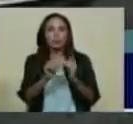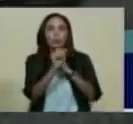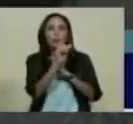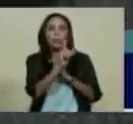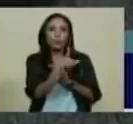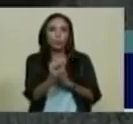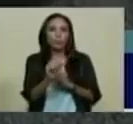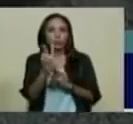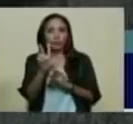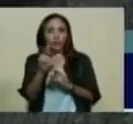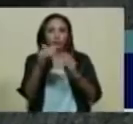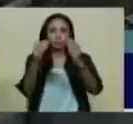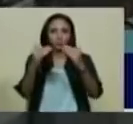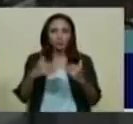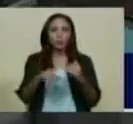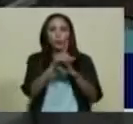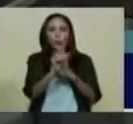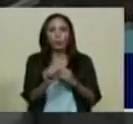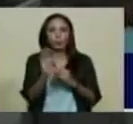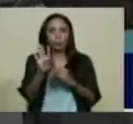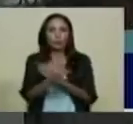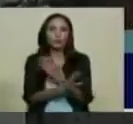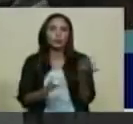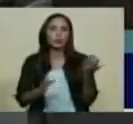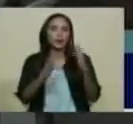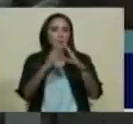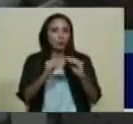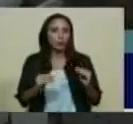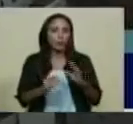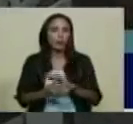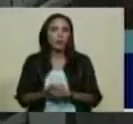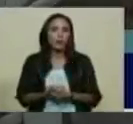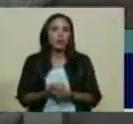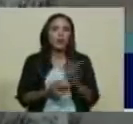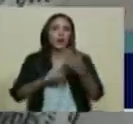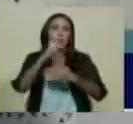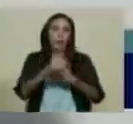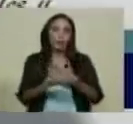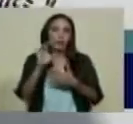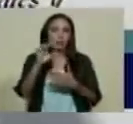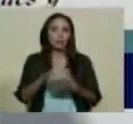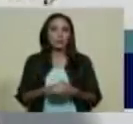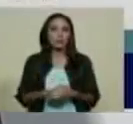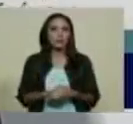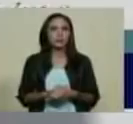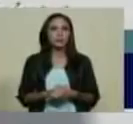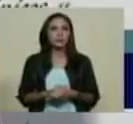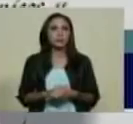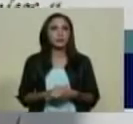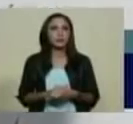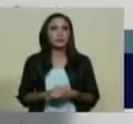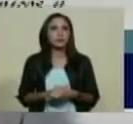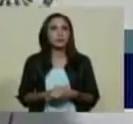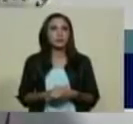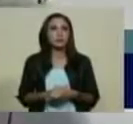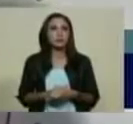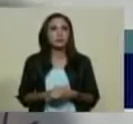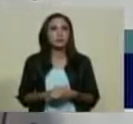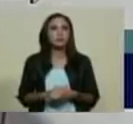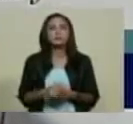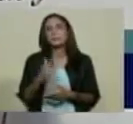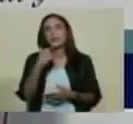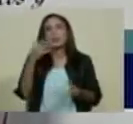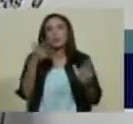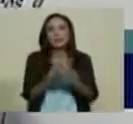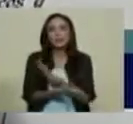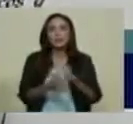1.5.3.4, que yo quisiera leerlo, presidente, porque creo que el presidente, el comandante Ternudo Chávez, hace una proyección de lo que deben ser las